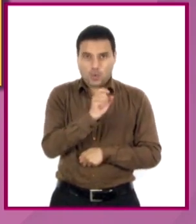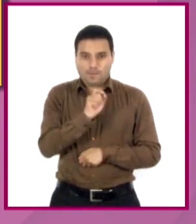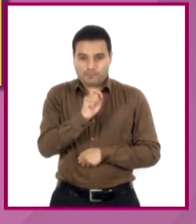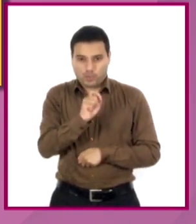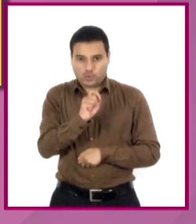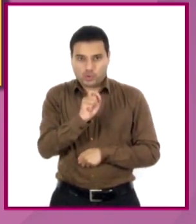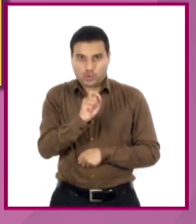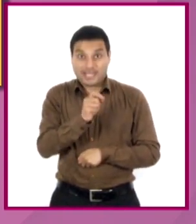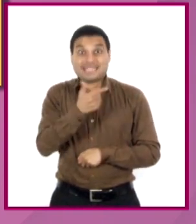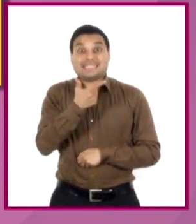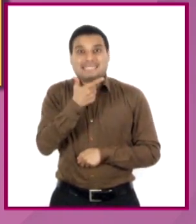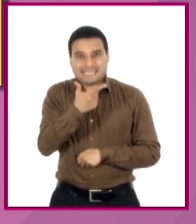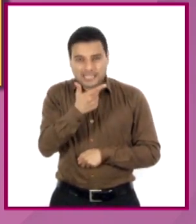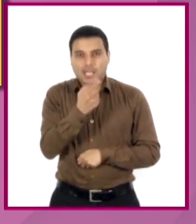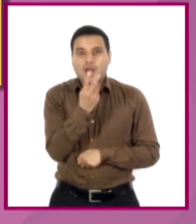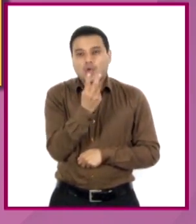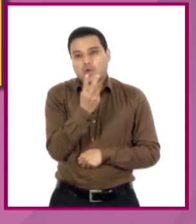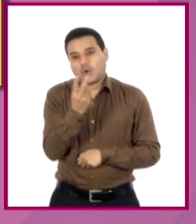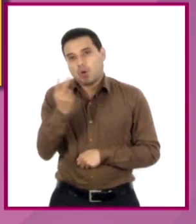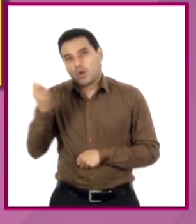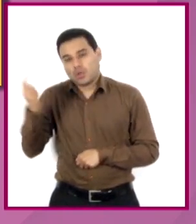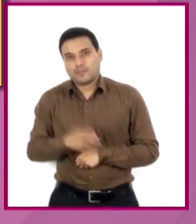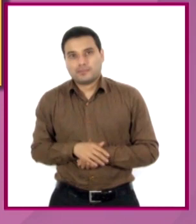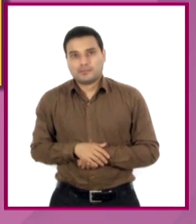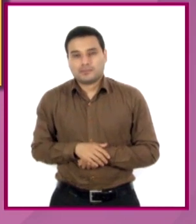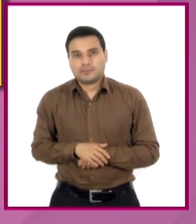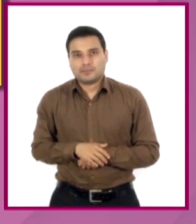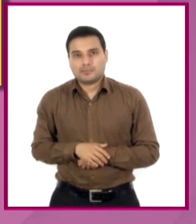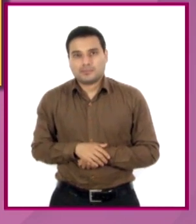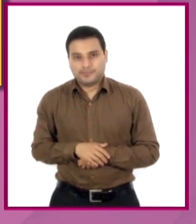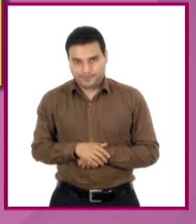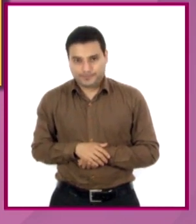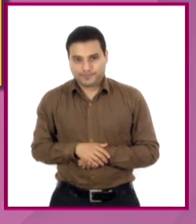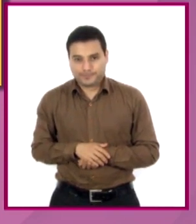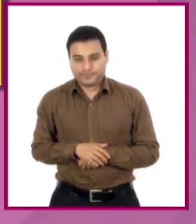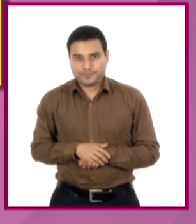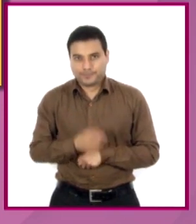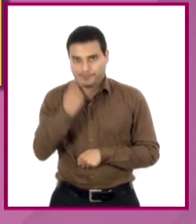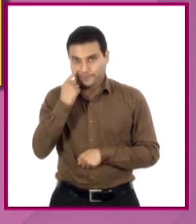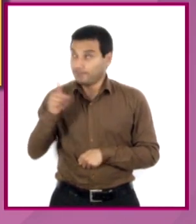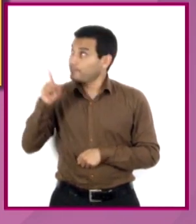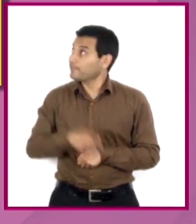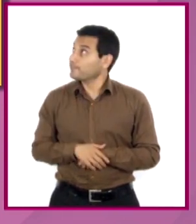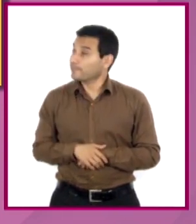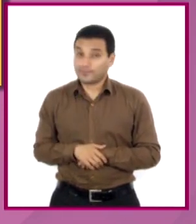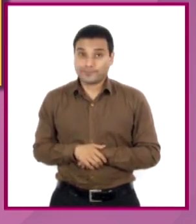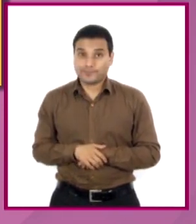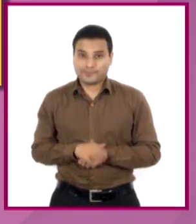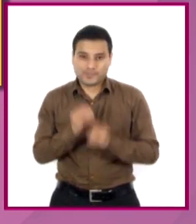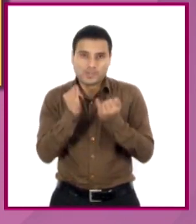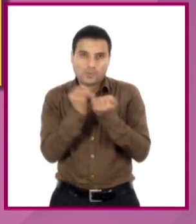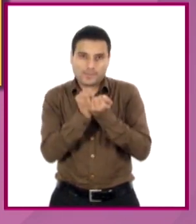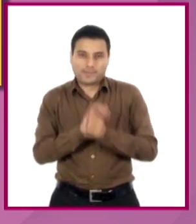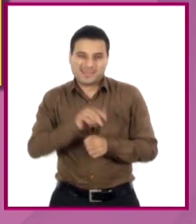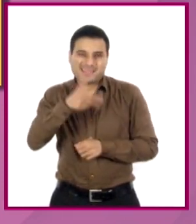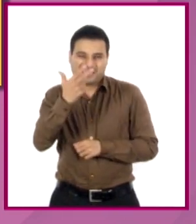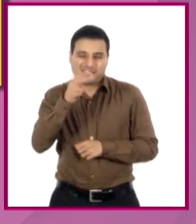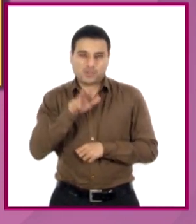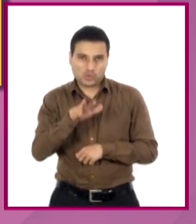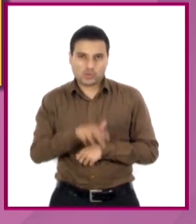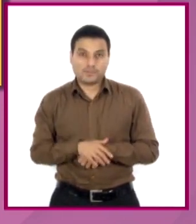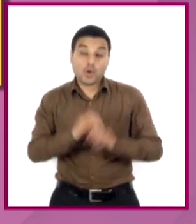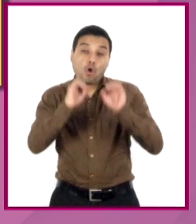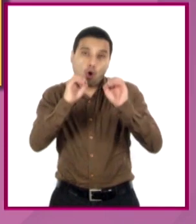0.72 centésimos con periodo en el 2, que es equivalente a 13/18, o